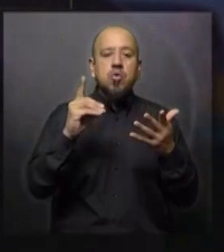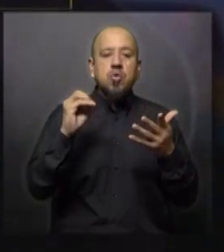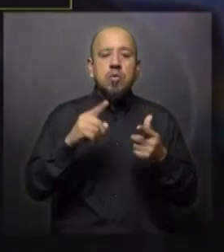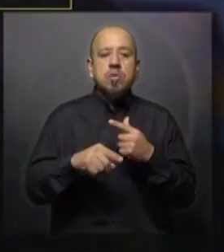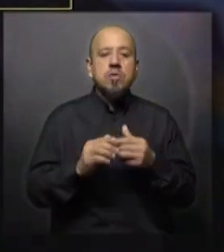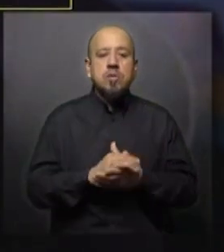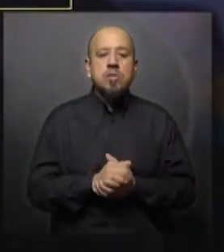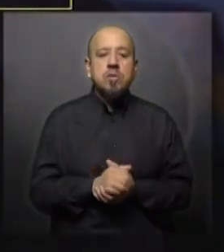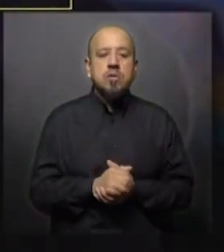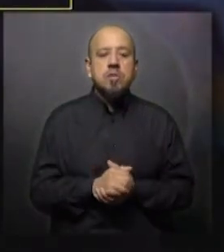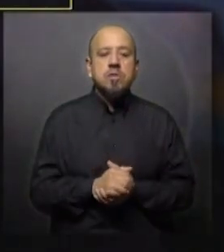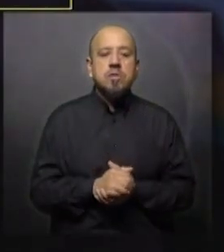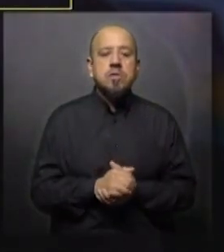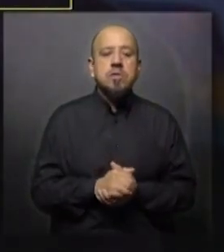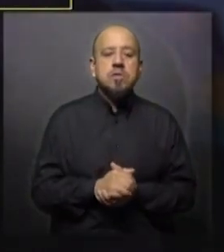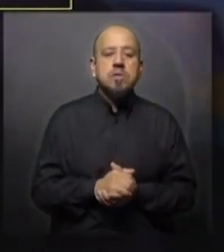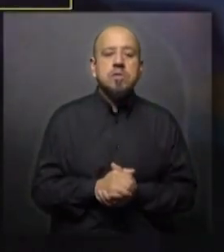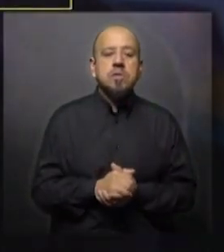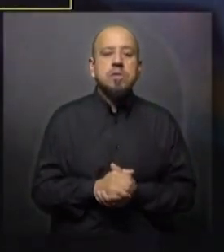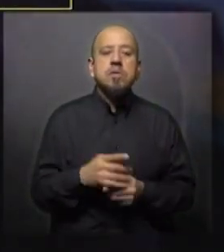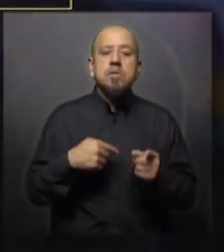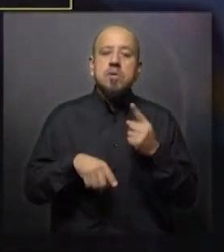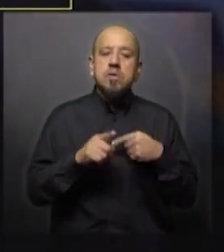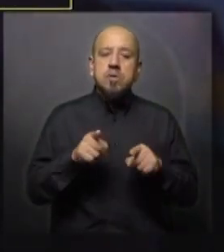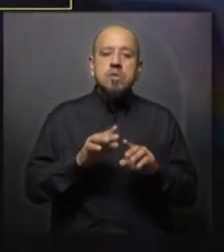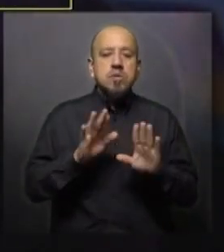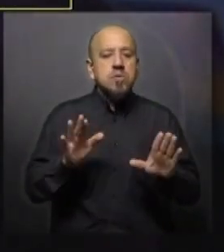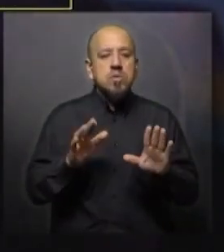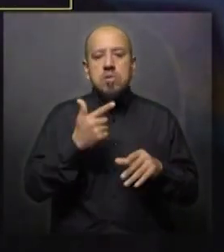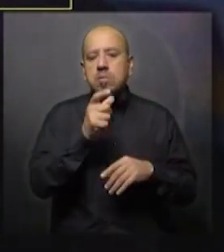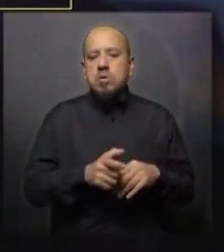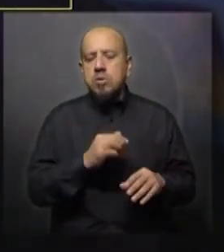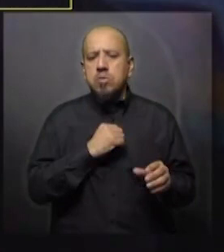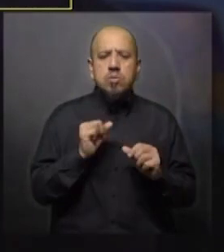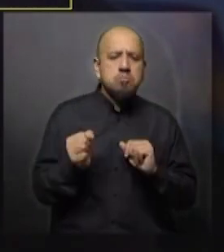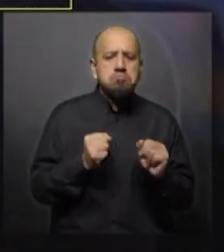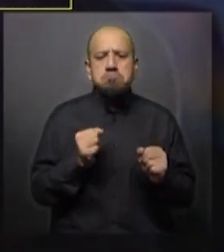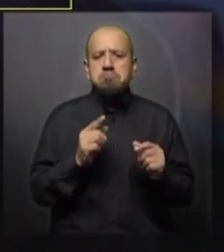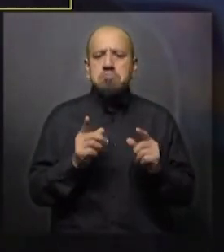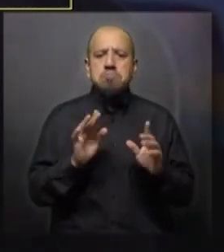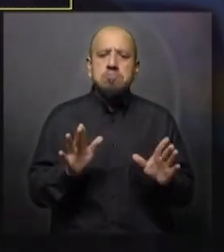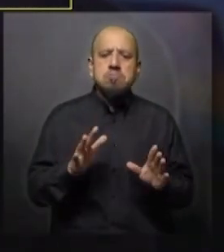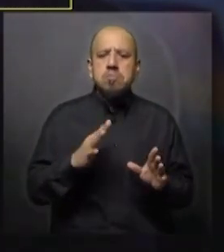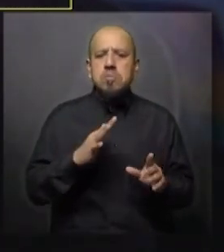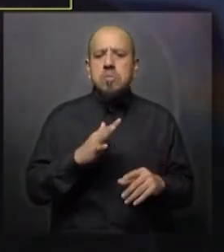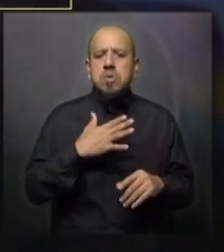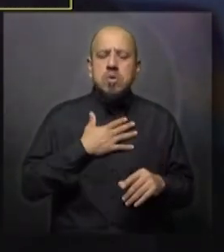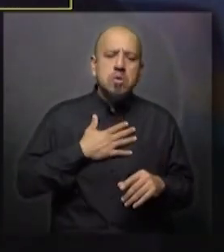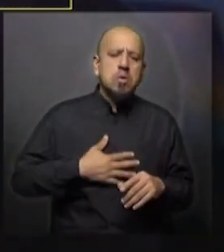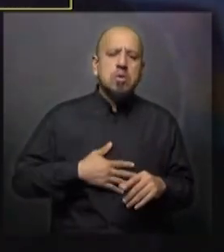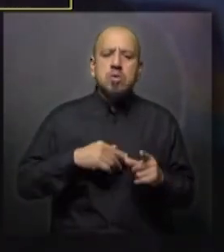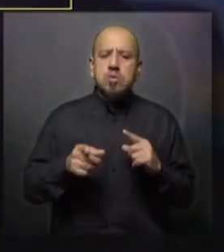era de línea nerviosa no era un hombre que se diga tranquilo de eso